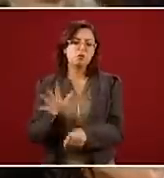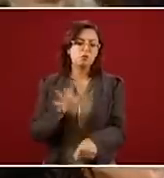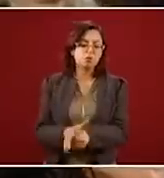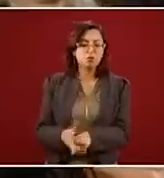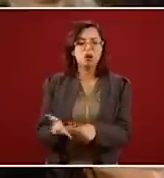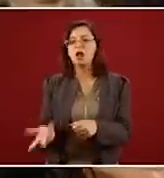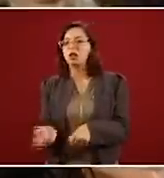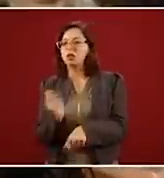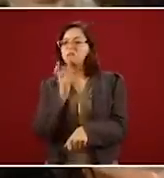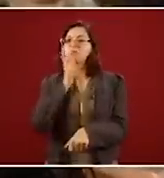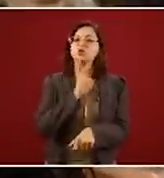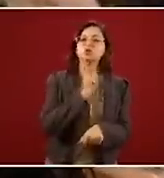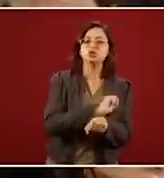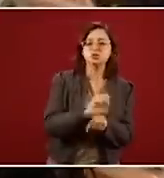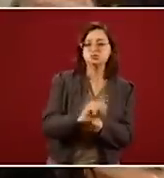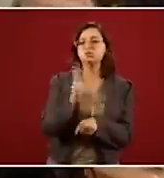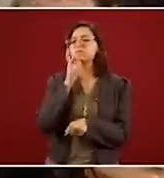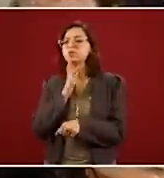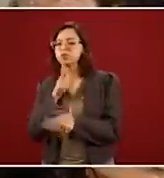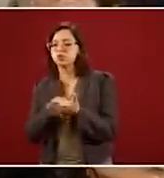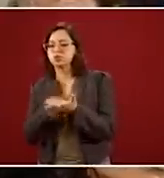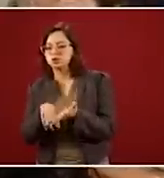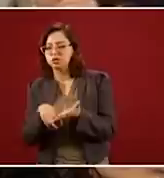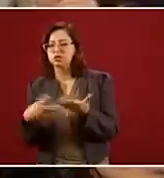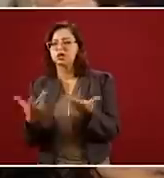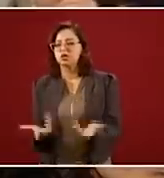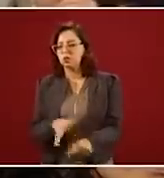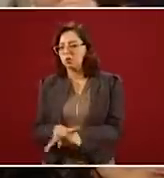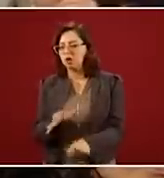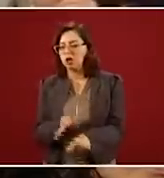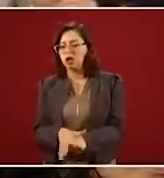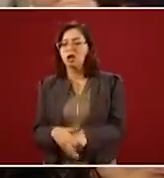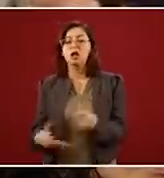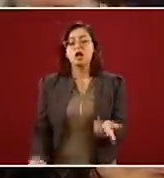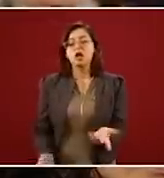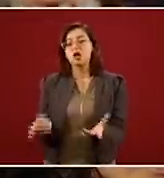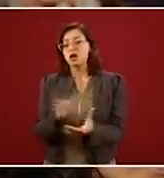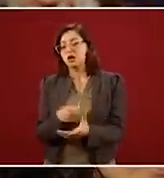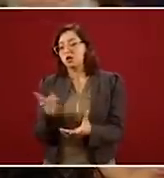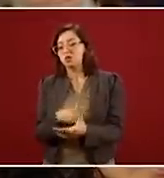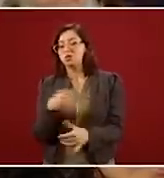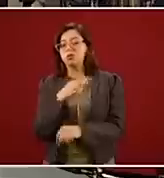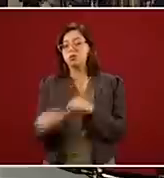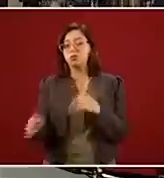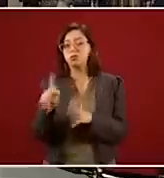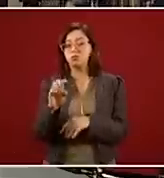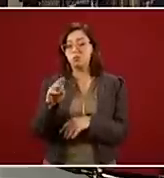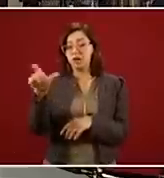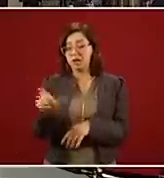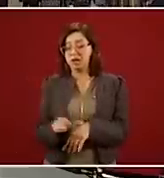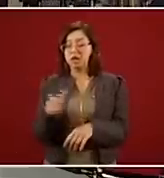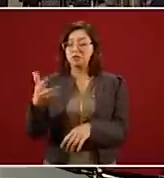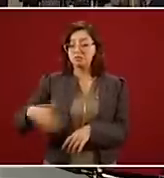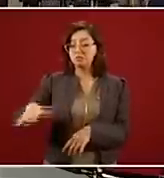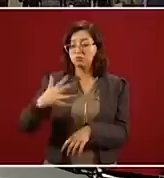último, ¿Pemex va a invertir en aguas profundas o no va a invertir? Esas serían